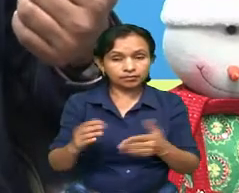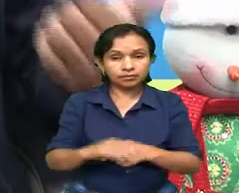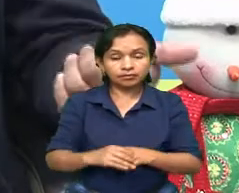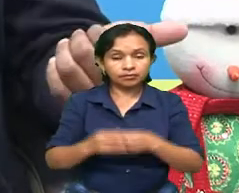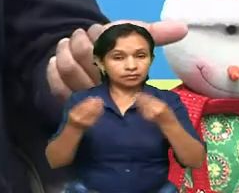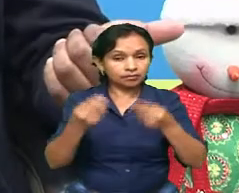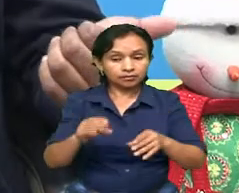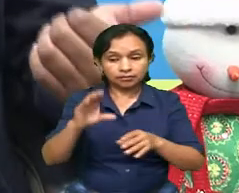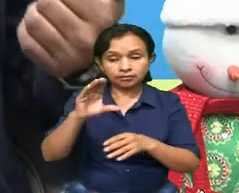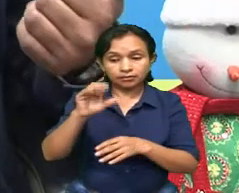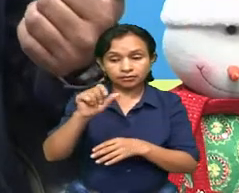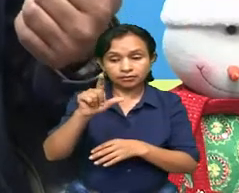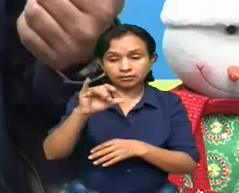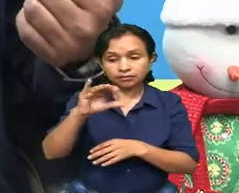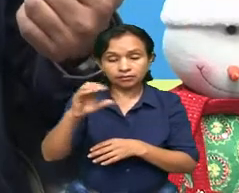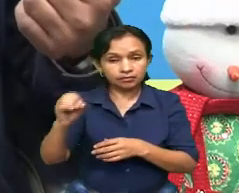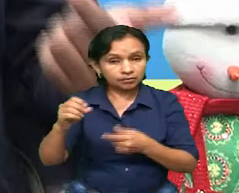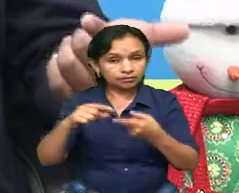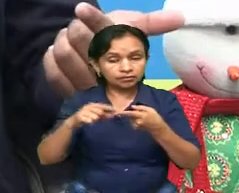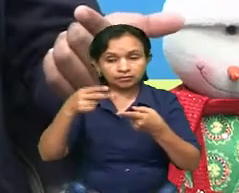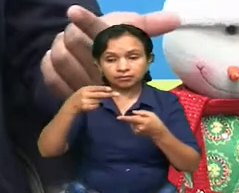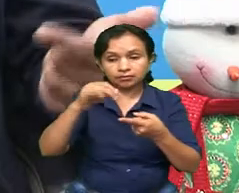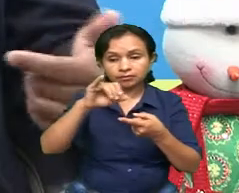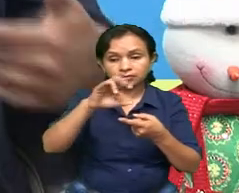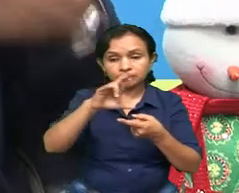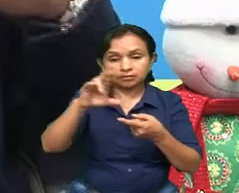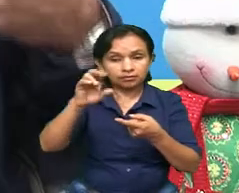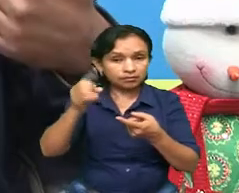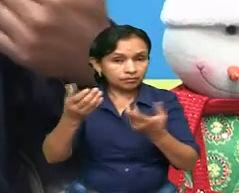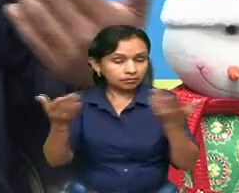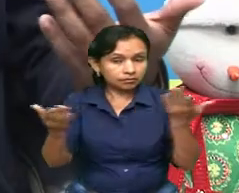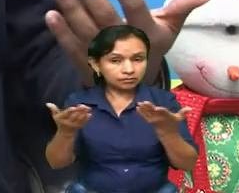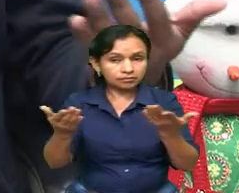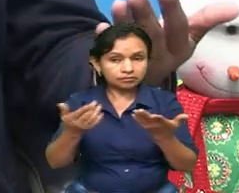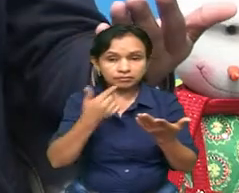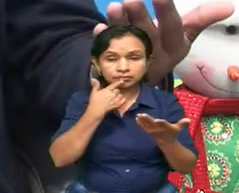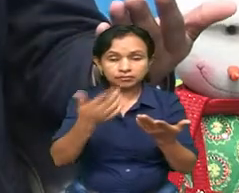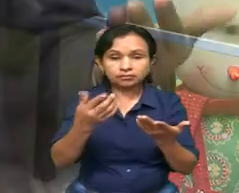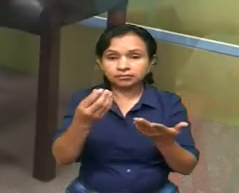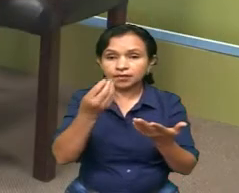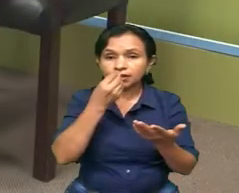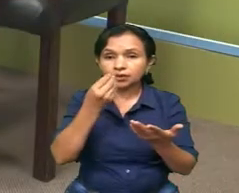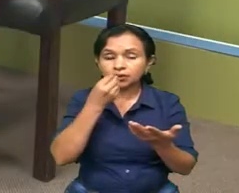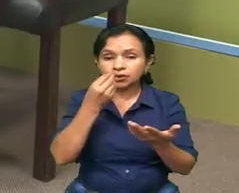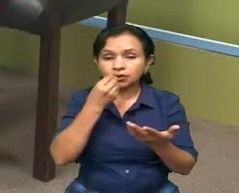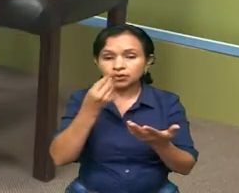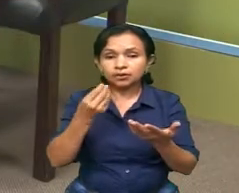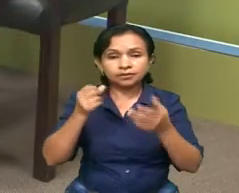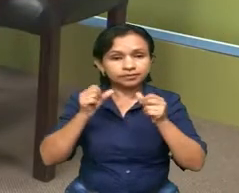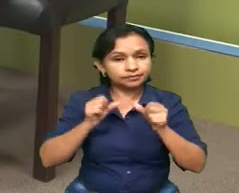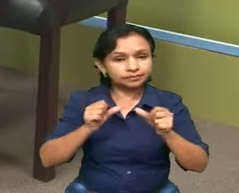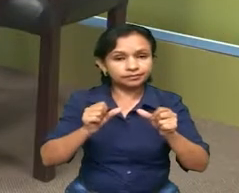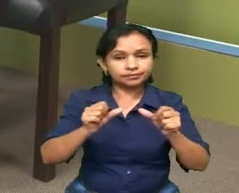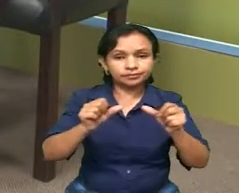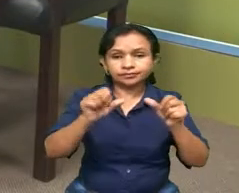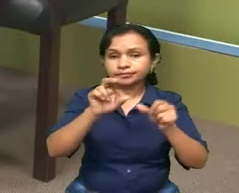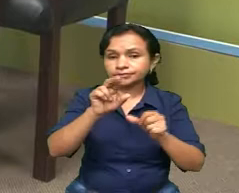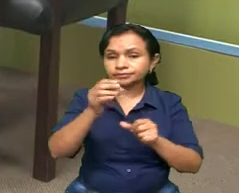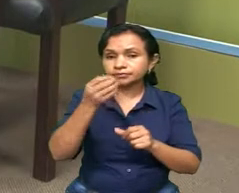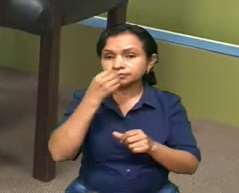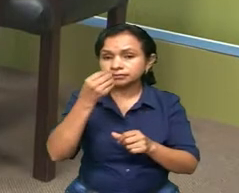Pierde calcio, pierde hierro, porque... Ácido fólico. ¿Qué alimento continúa con la misma alimentación